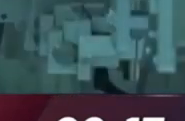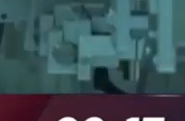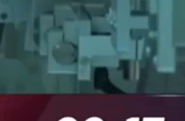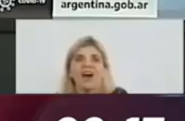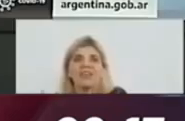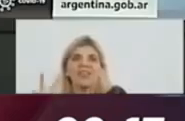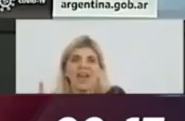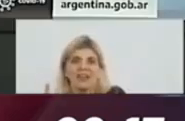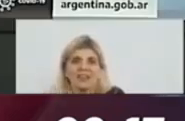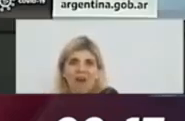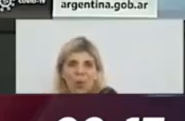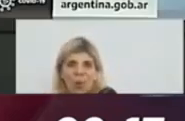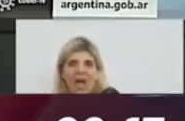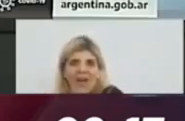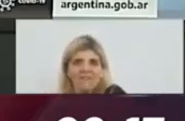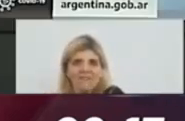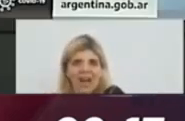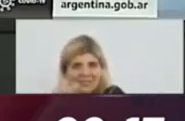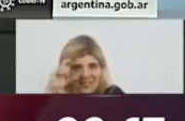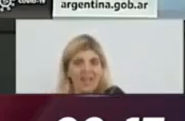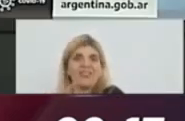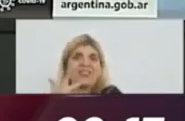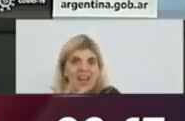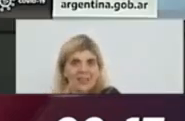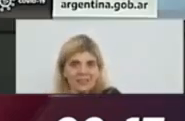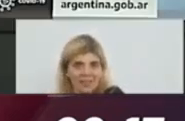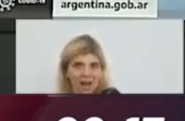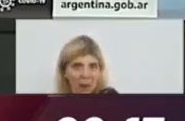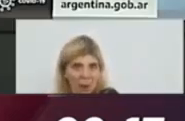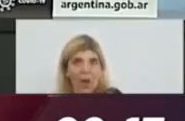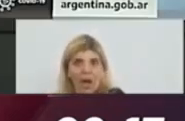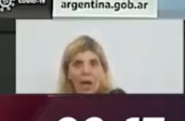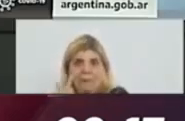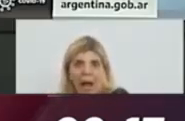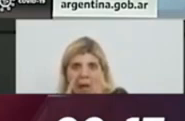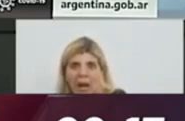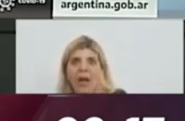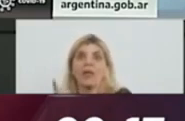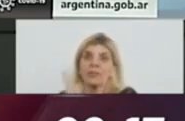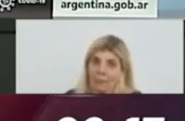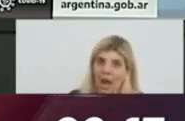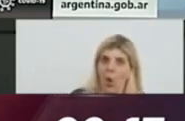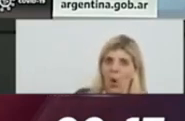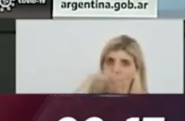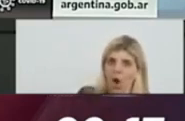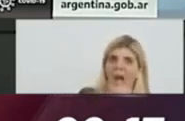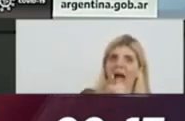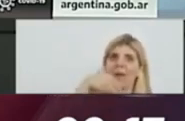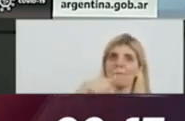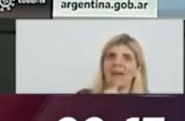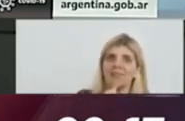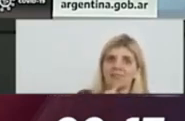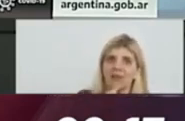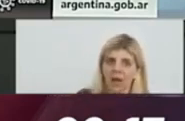haciendo en Rusia, con la idea de que el ANMAT, llegado el momento, cuente rápidamente